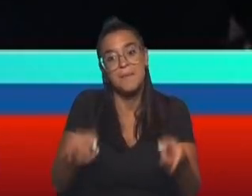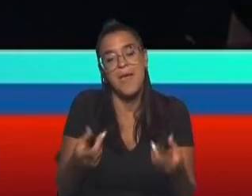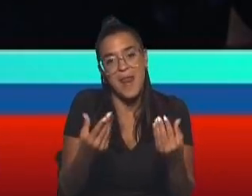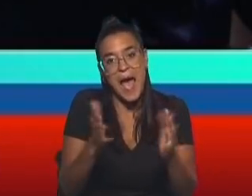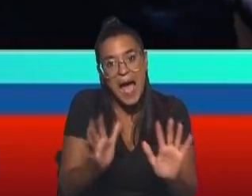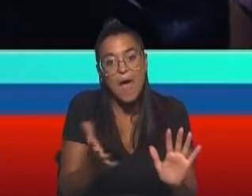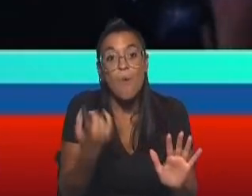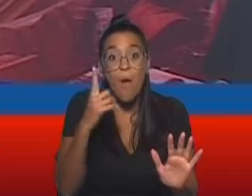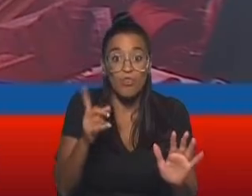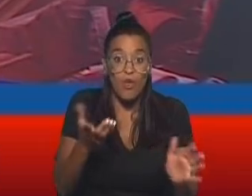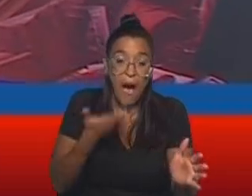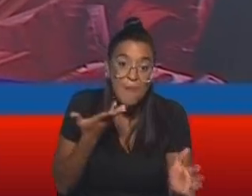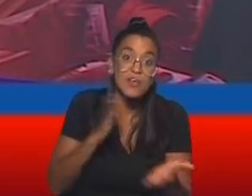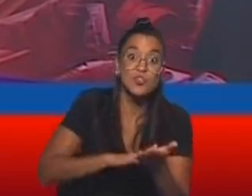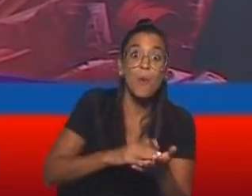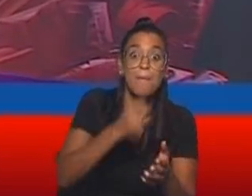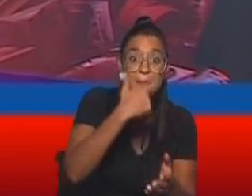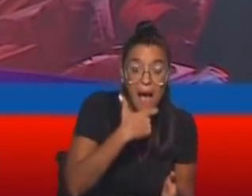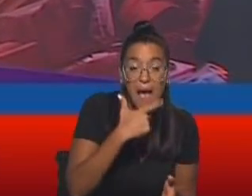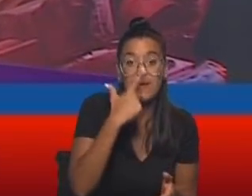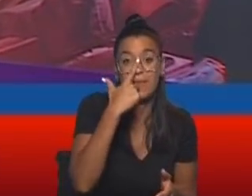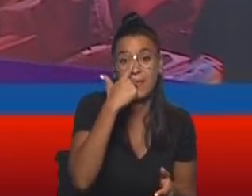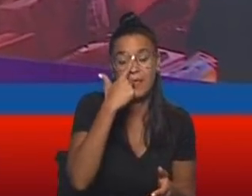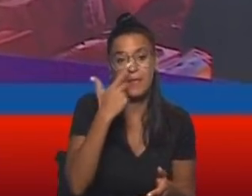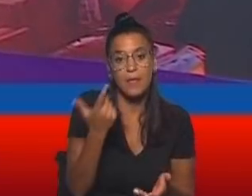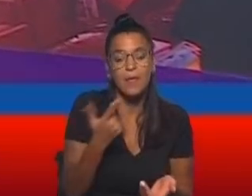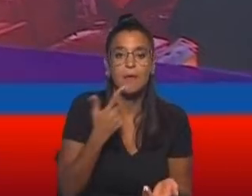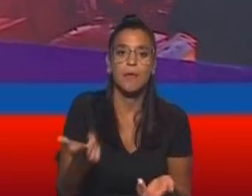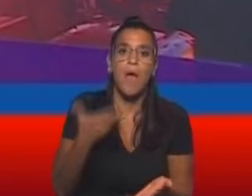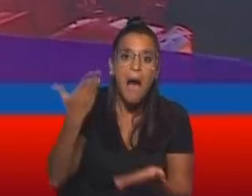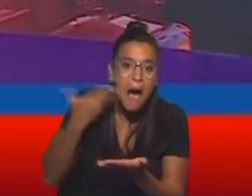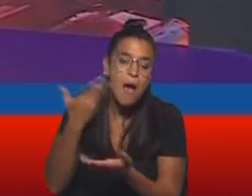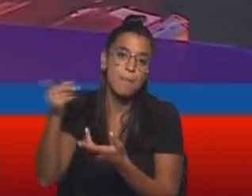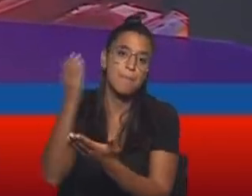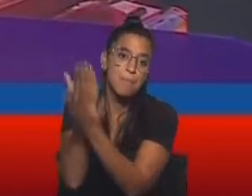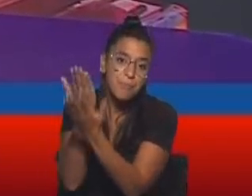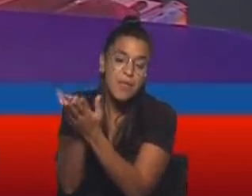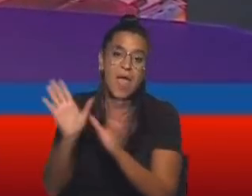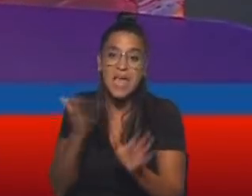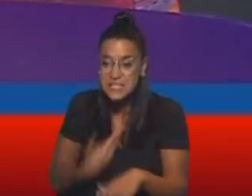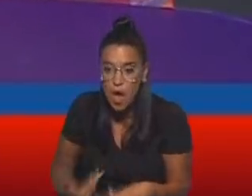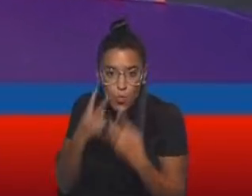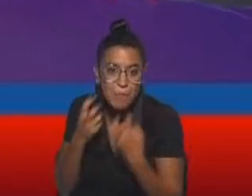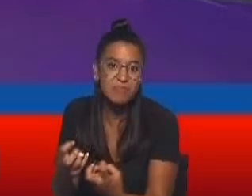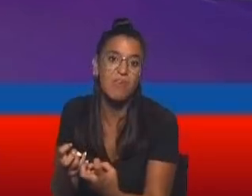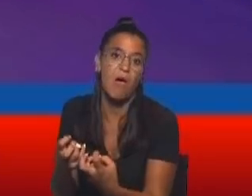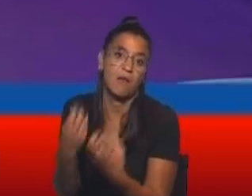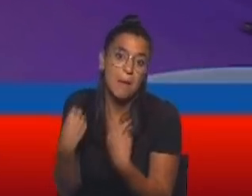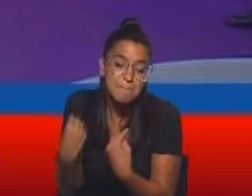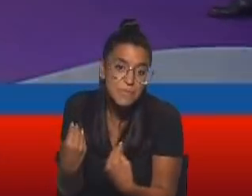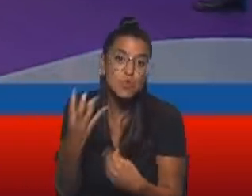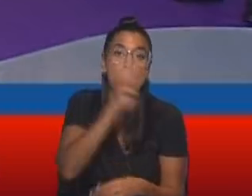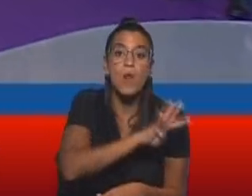Porque cuando habló de Macri, habló de lo que es la querella iniciada por el Estado para investigar qué fue de